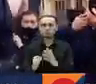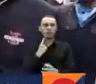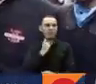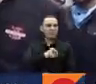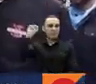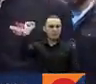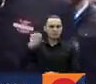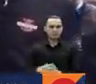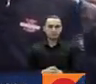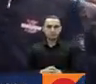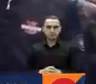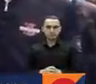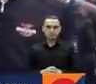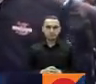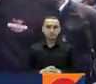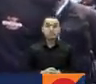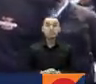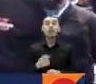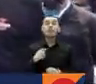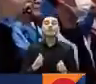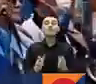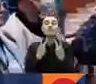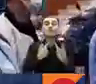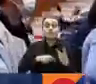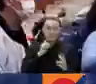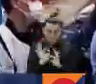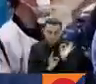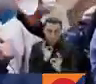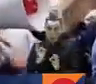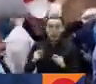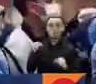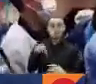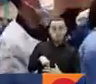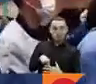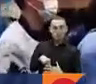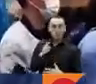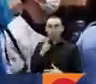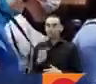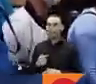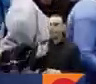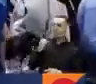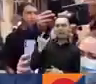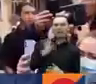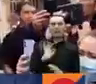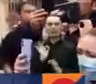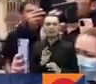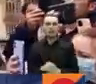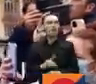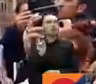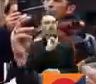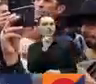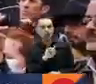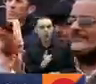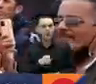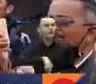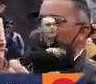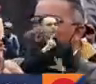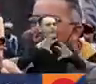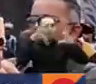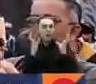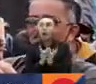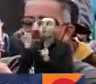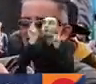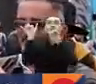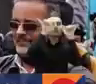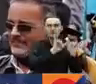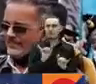callar, la vida se defiende desde la concepción, es innegociable, no progresismo, no globalismo que le ha hecho